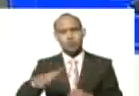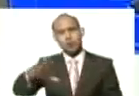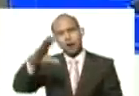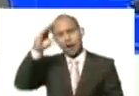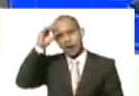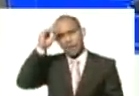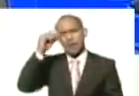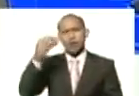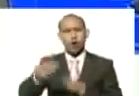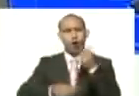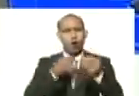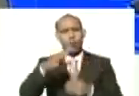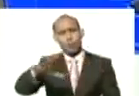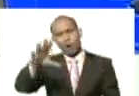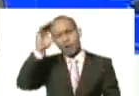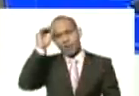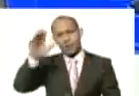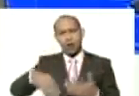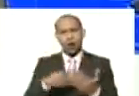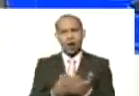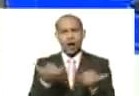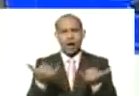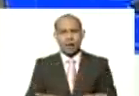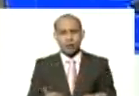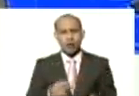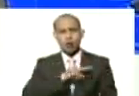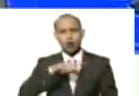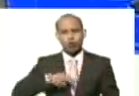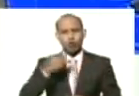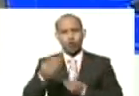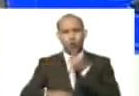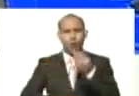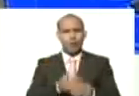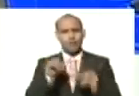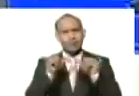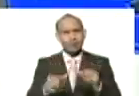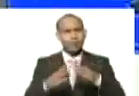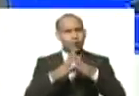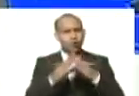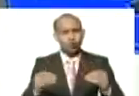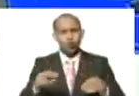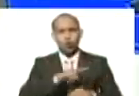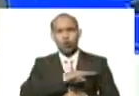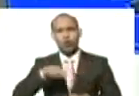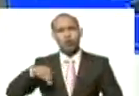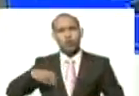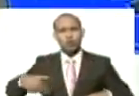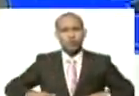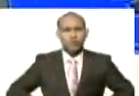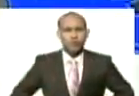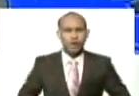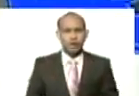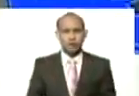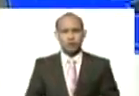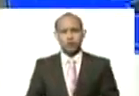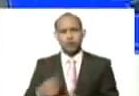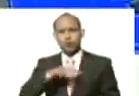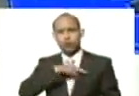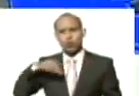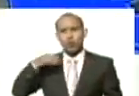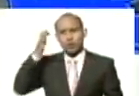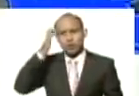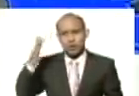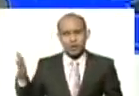Aprendamos como hemos aprendido y hagamos como estamos haciendo todo de nuestro esfuerzo, de nuestra